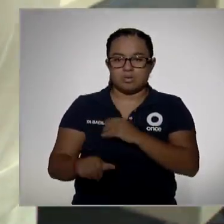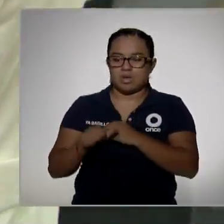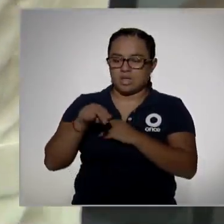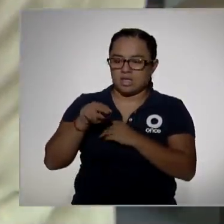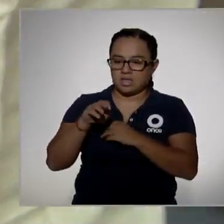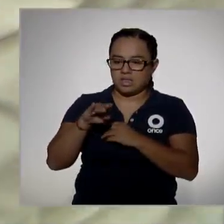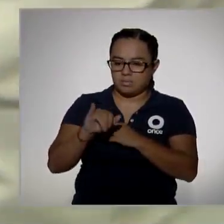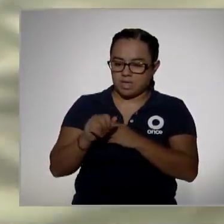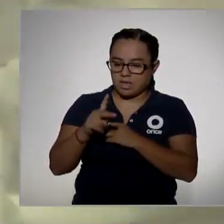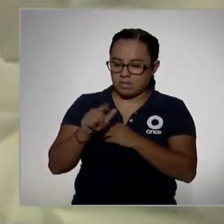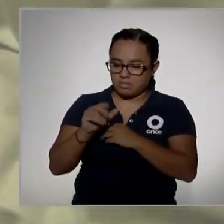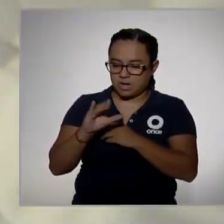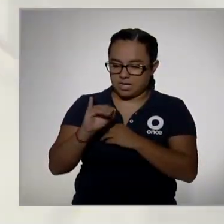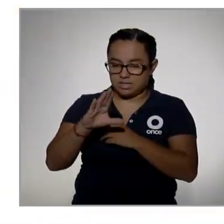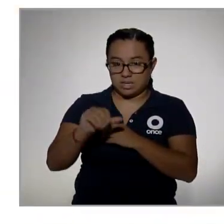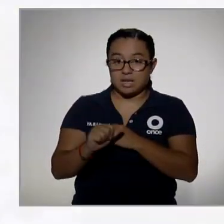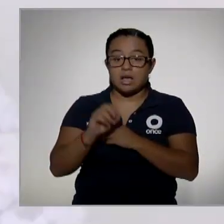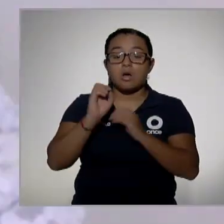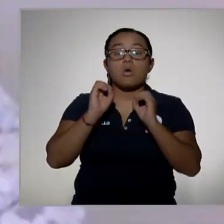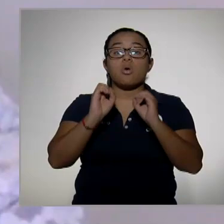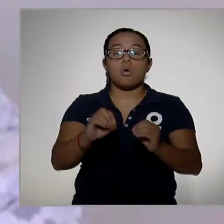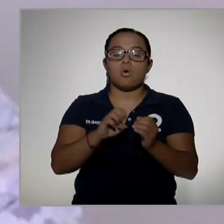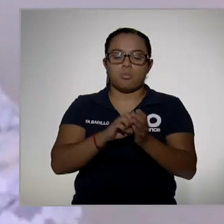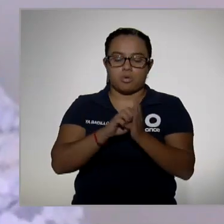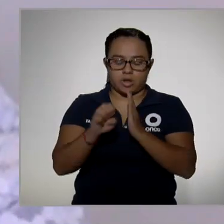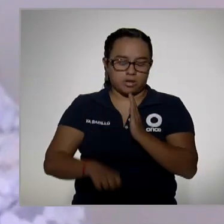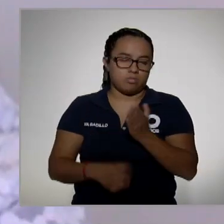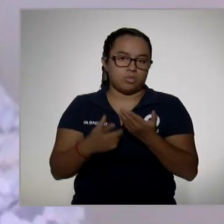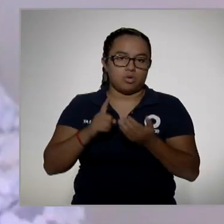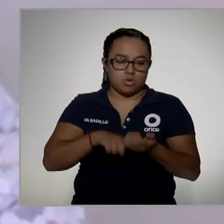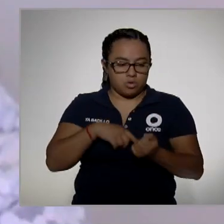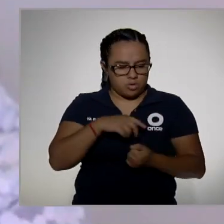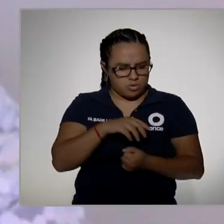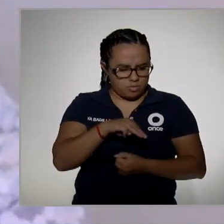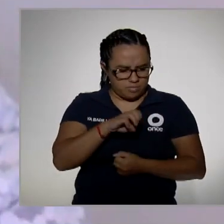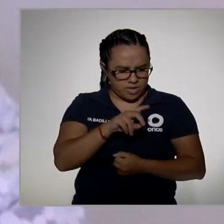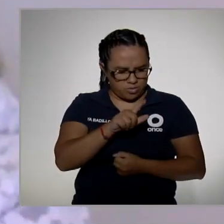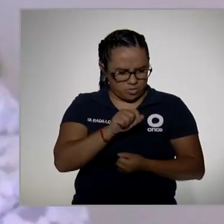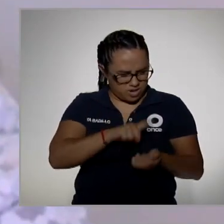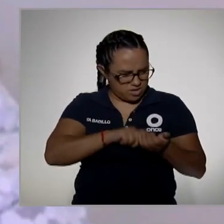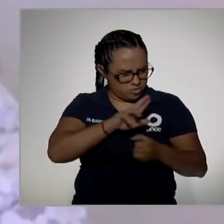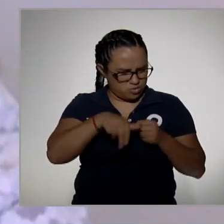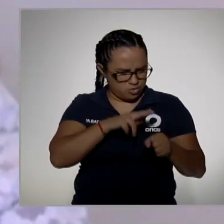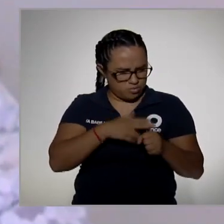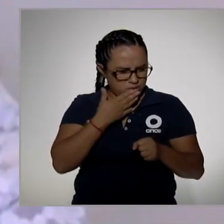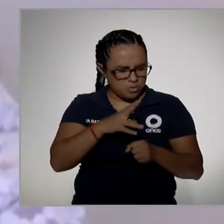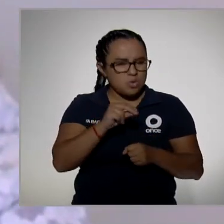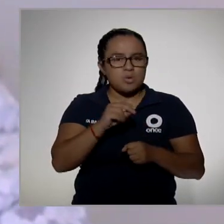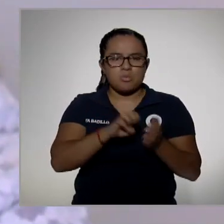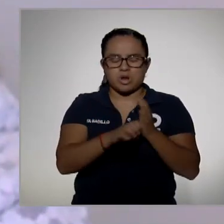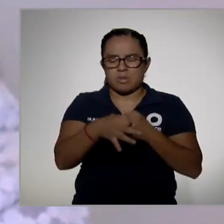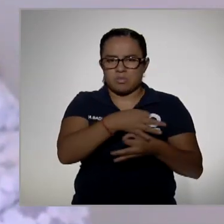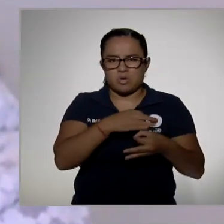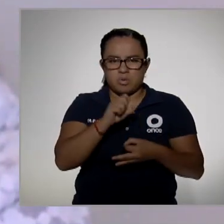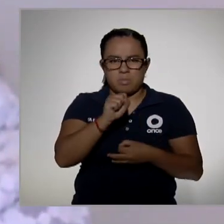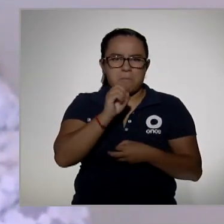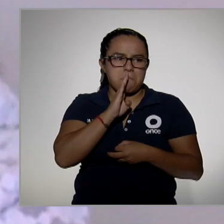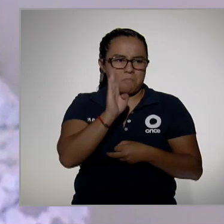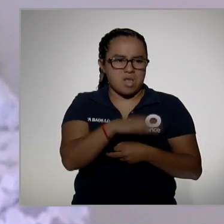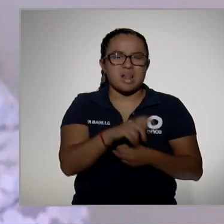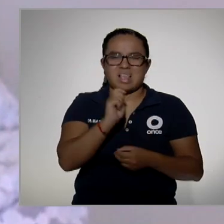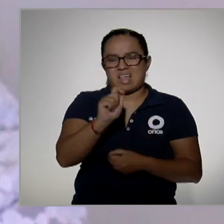aplástica o cuando se producen células anormales en la médula ósea que pueden ser células malignas como en el caso de la leucemia